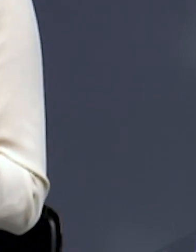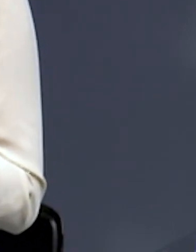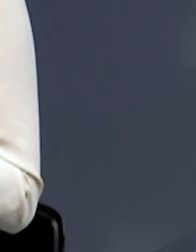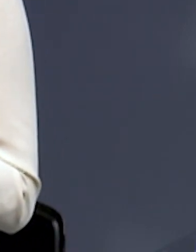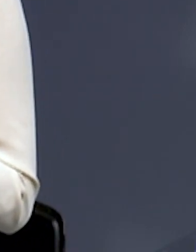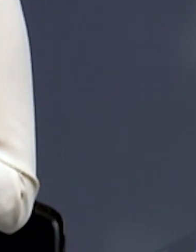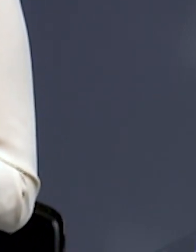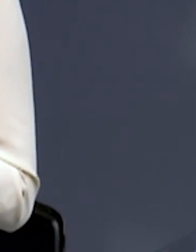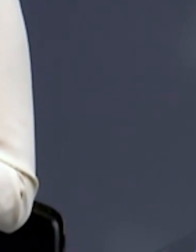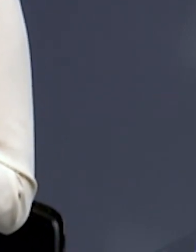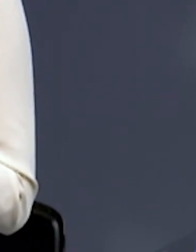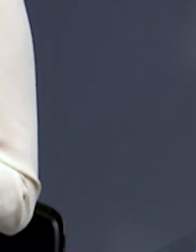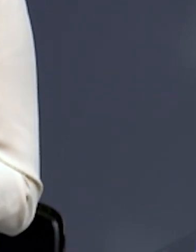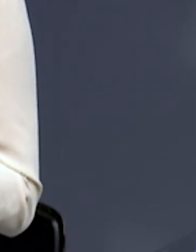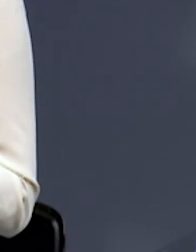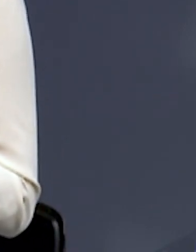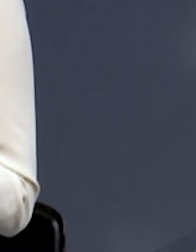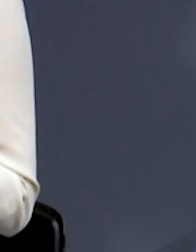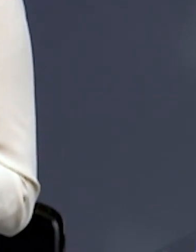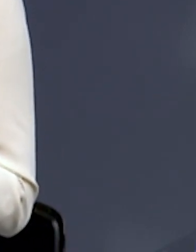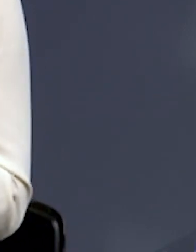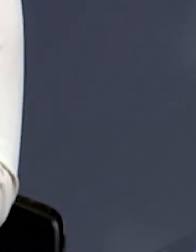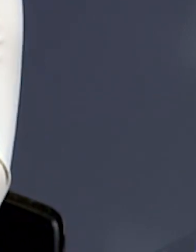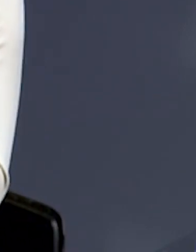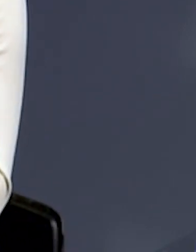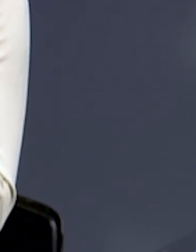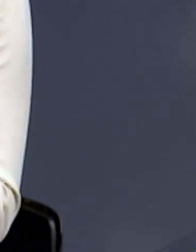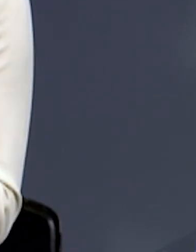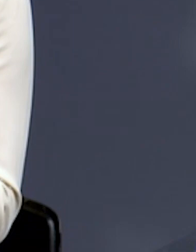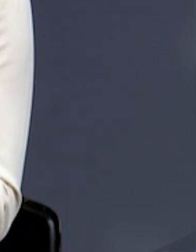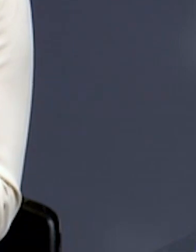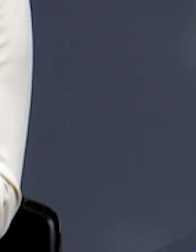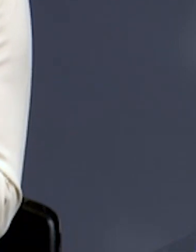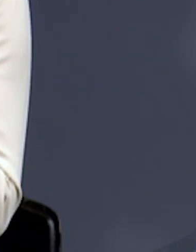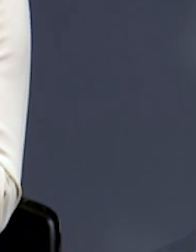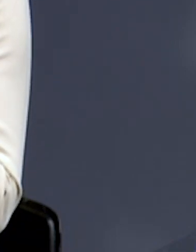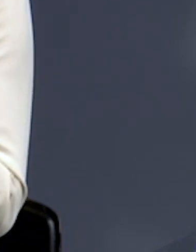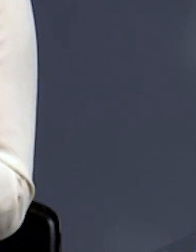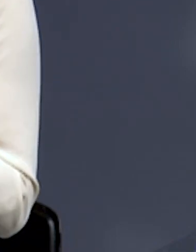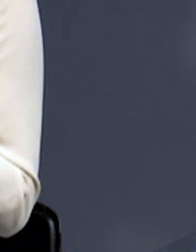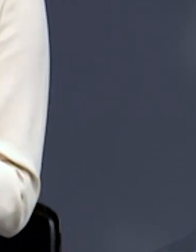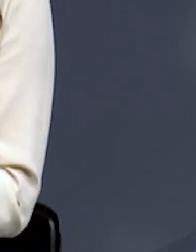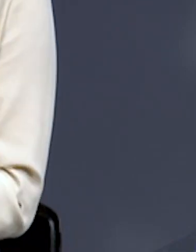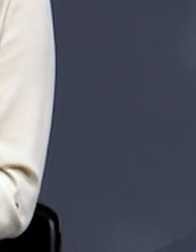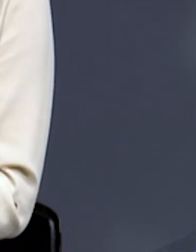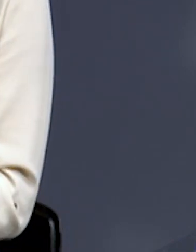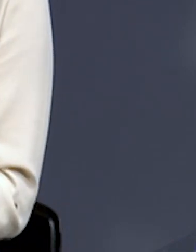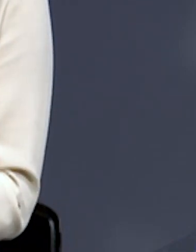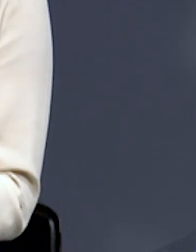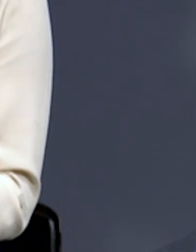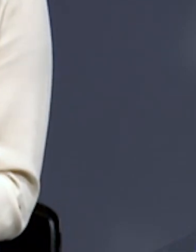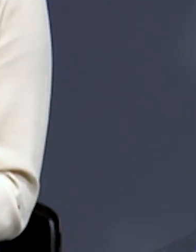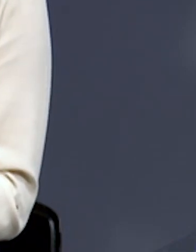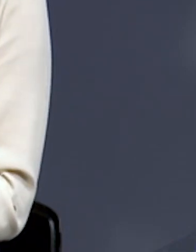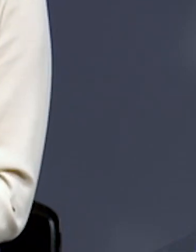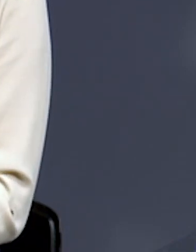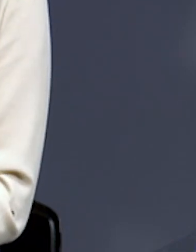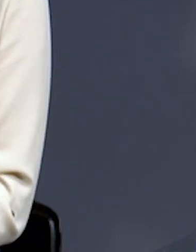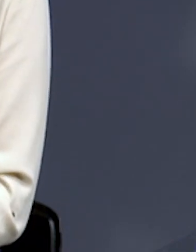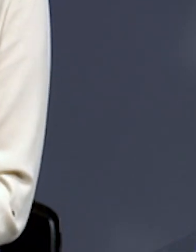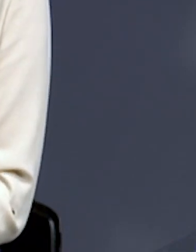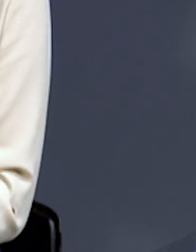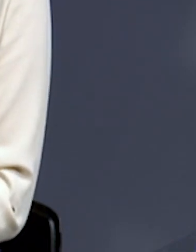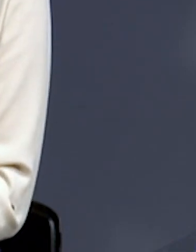madre falleció hace 10, 20 años y para estas fechas es como si fuera el primer día. Exactamente, son difíciles.